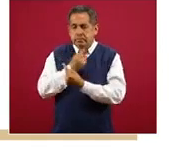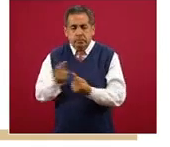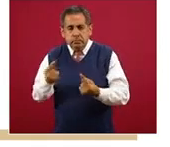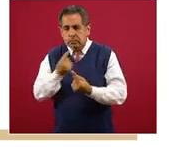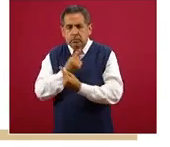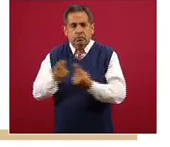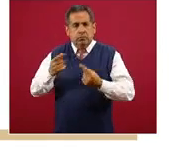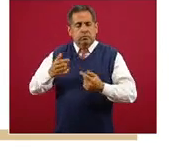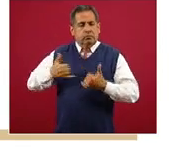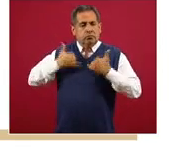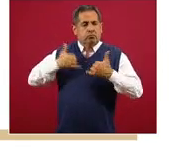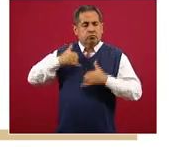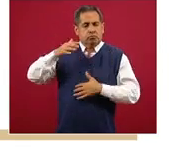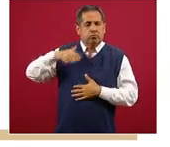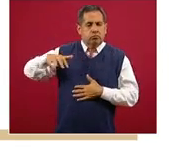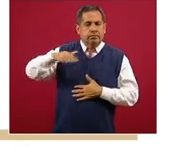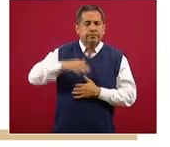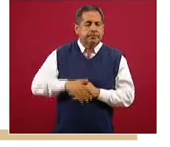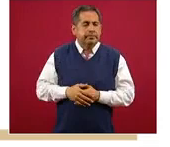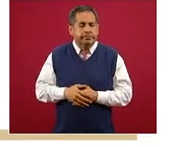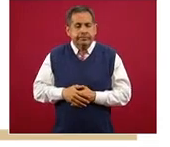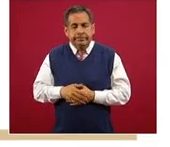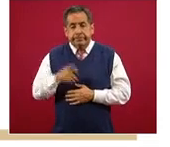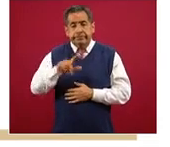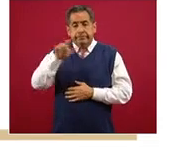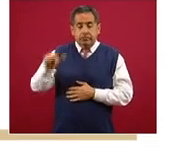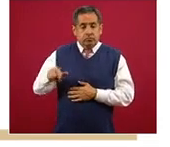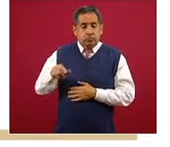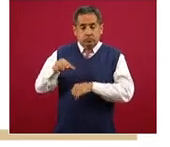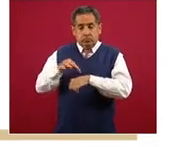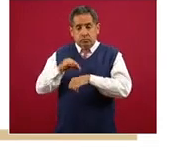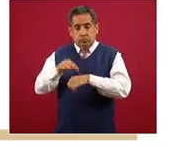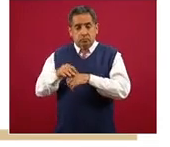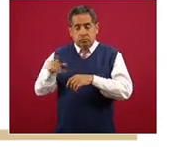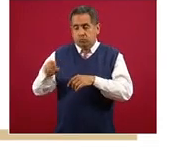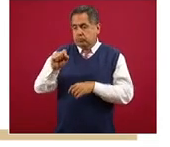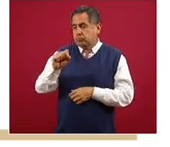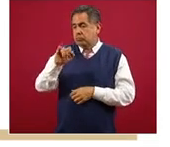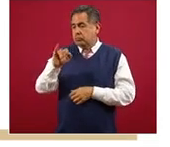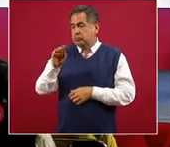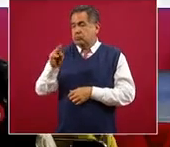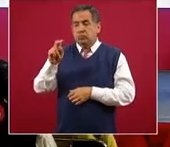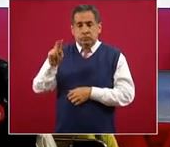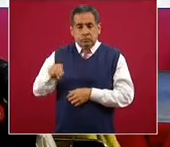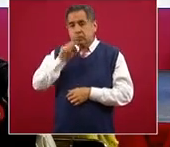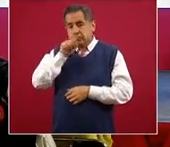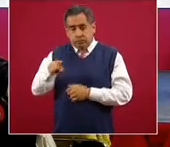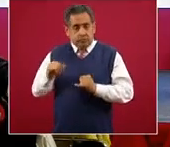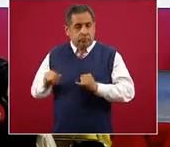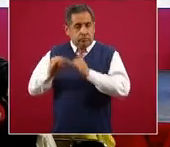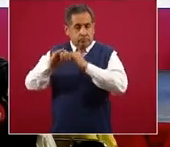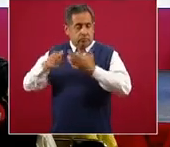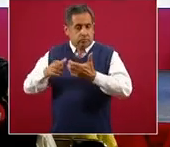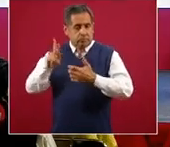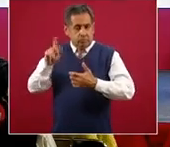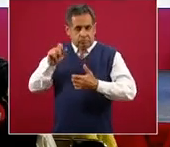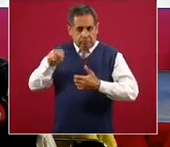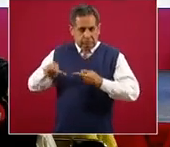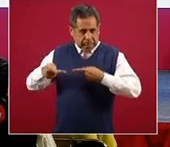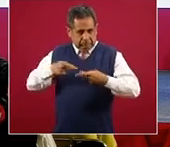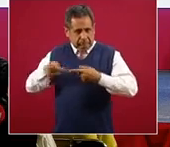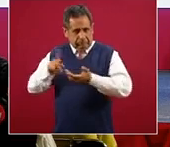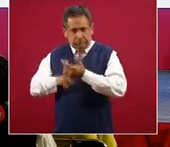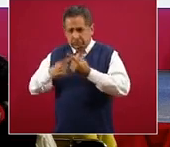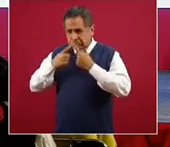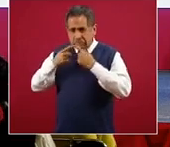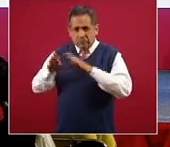y adolescentes. Después el doctor Simón Barquera, también de ese instituto, presentó una estrategia